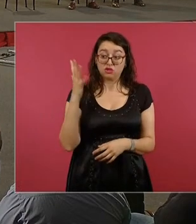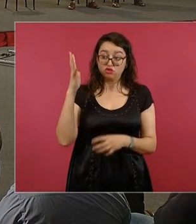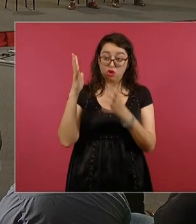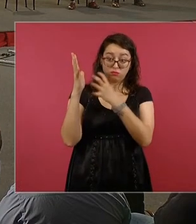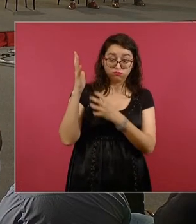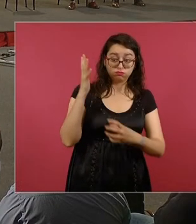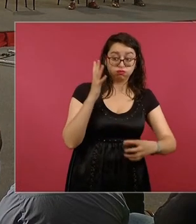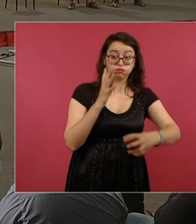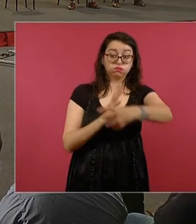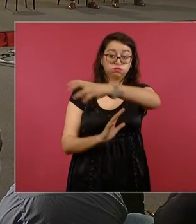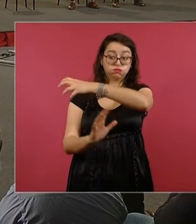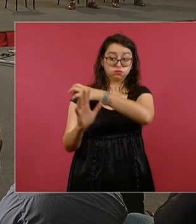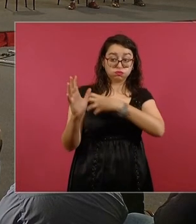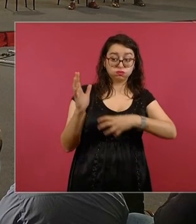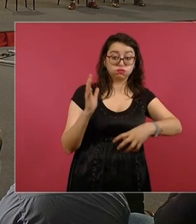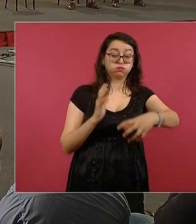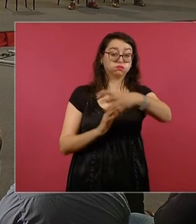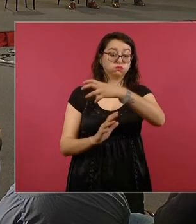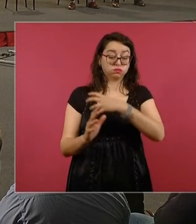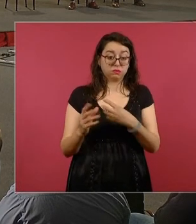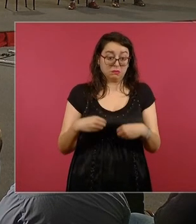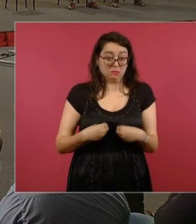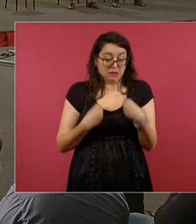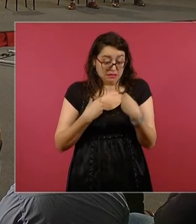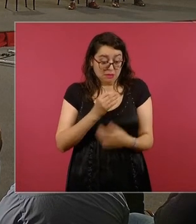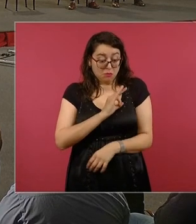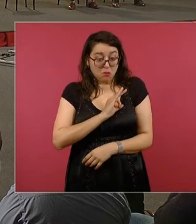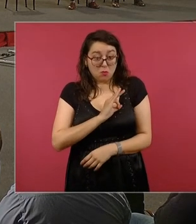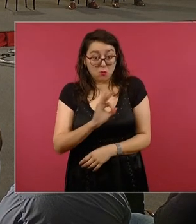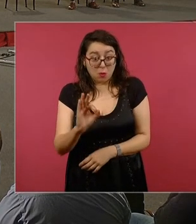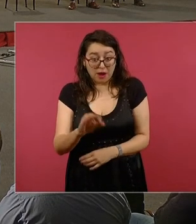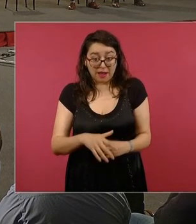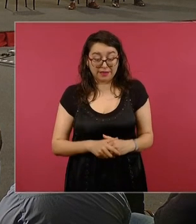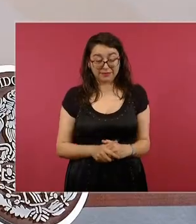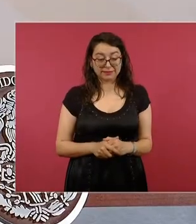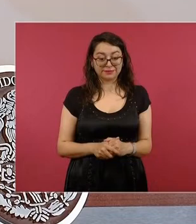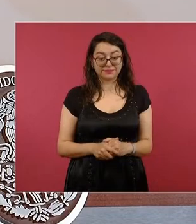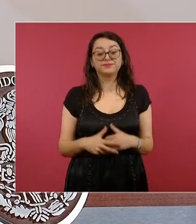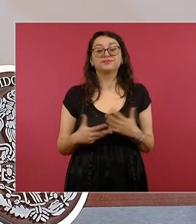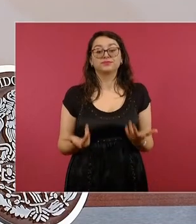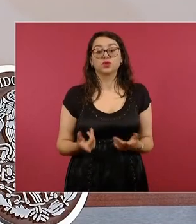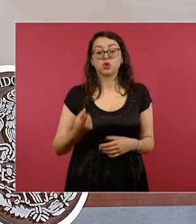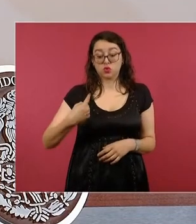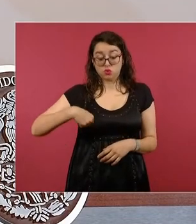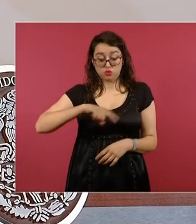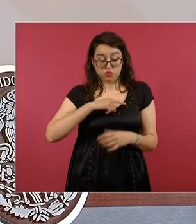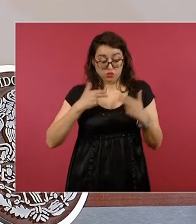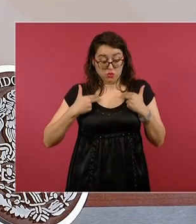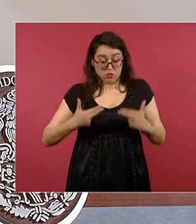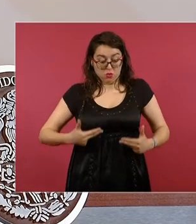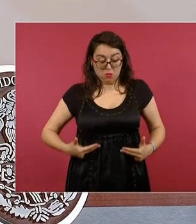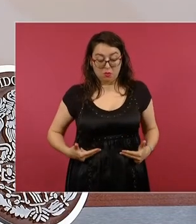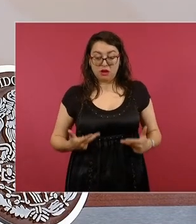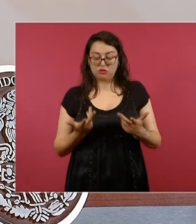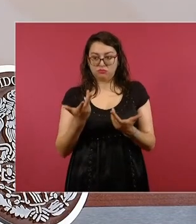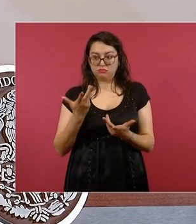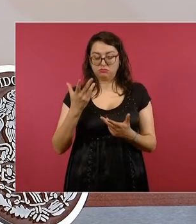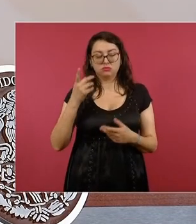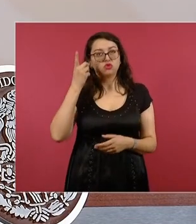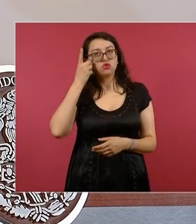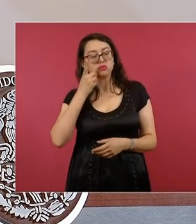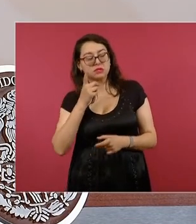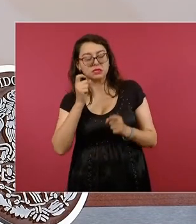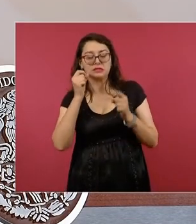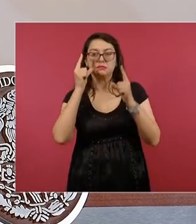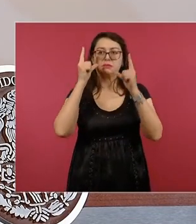posible. Sin el sol, no estaríamos aquí. Nuestro propio organismo está sincronizado a los ritmos del día y de la noche,